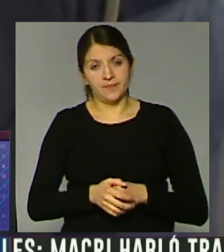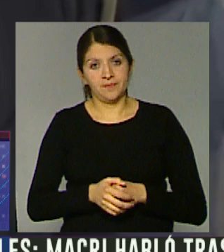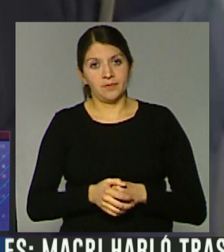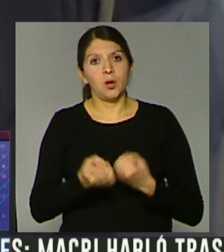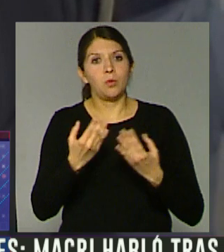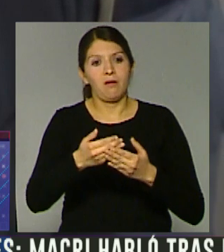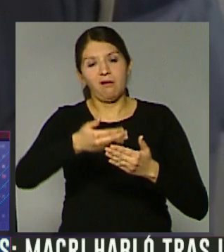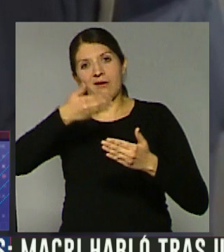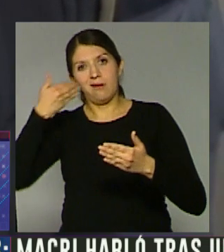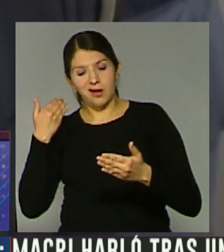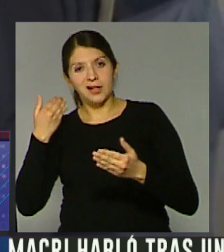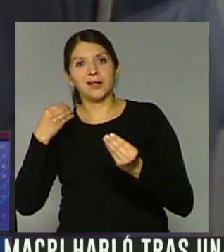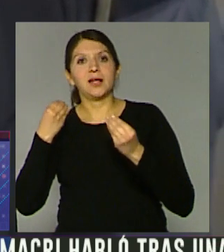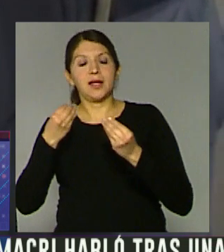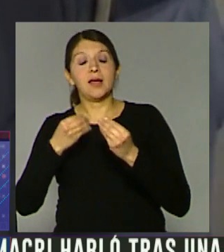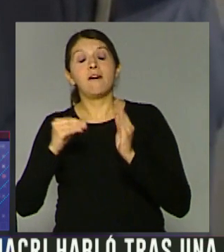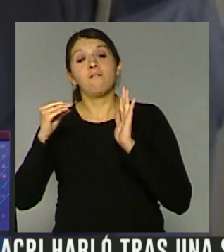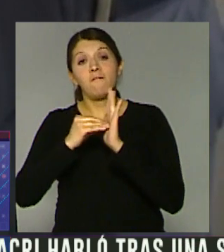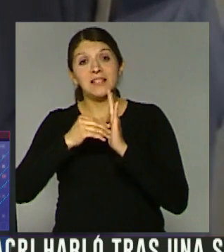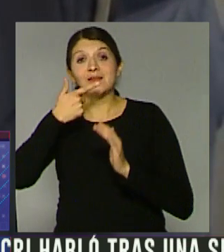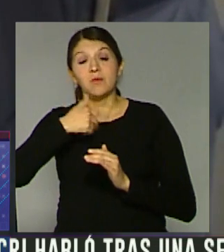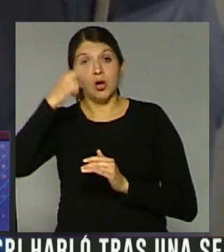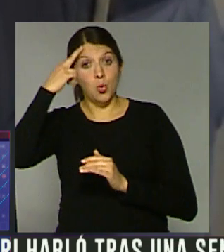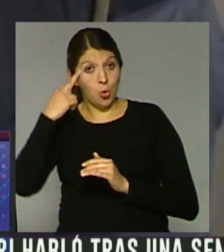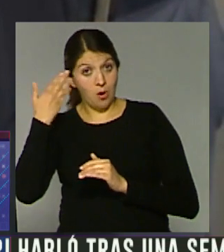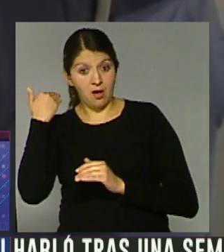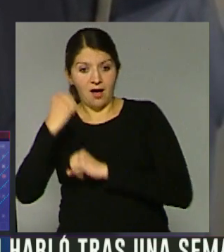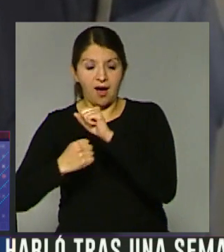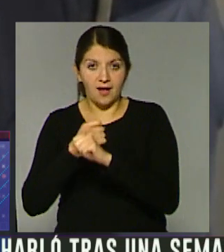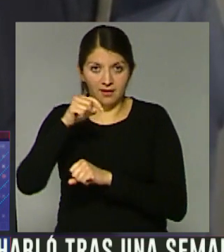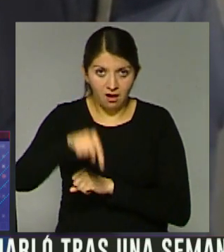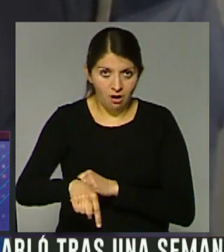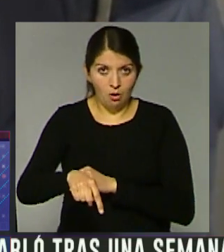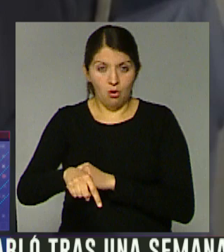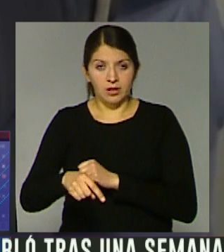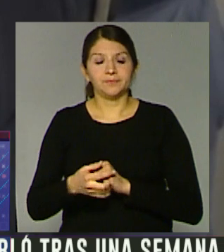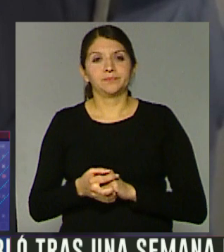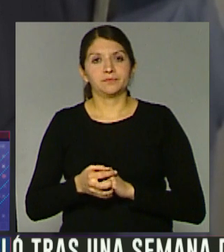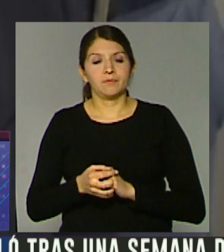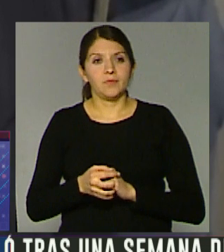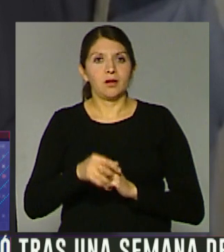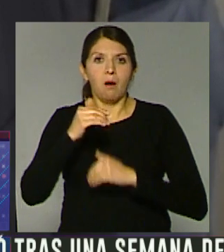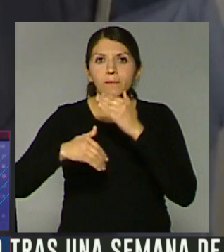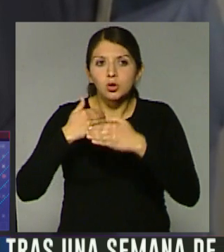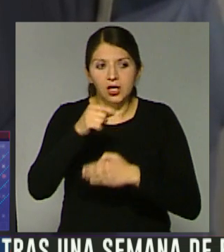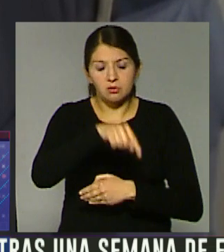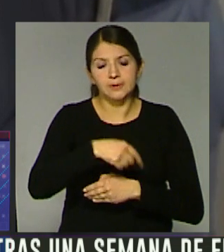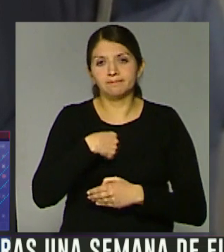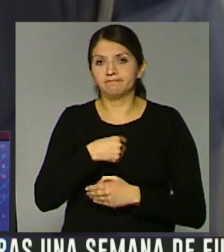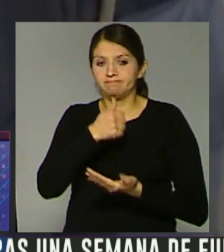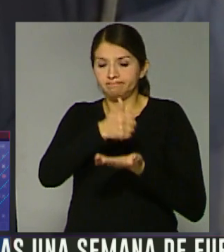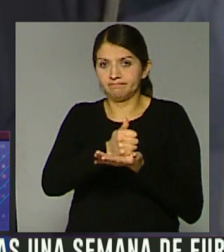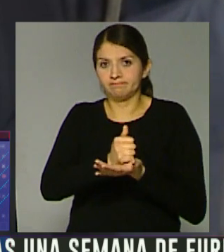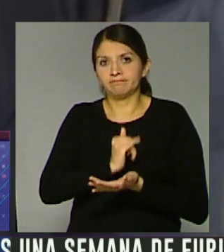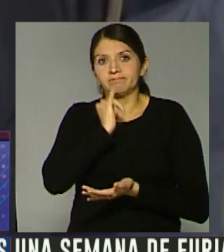lo ocurrido desde el 9 de septiembre pasado a esta fecha. Y bueno, y ahí vino la sorpresa de alguna forma, porque fue